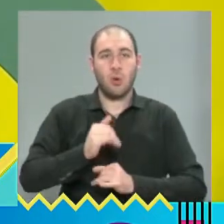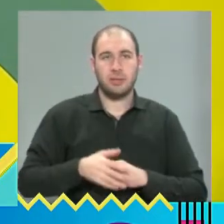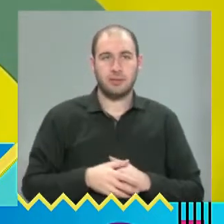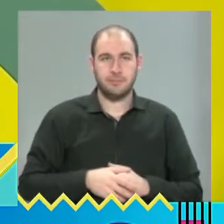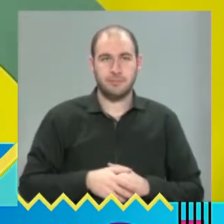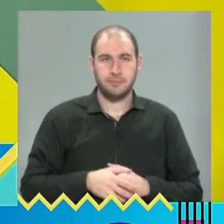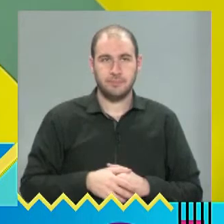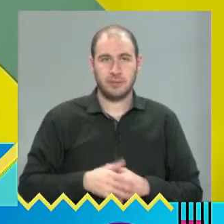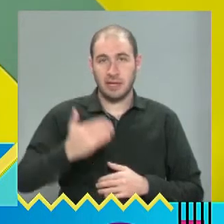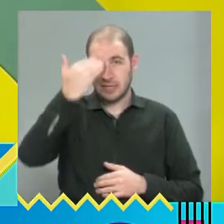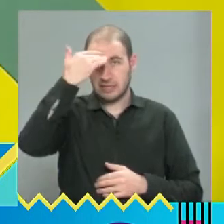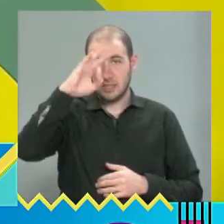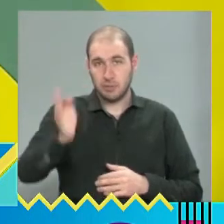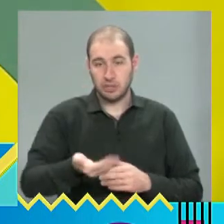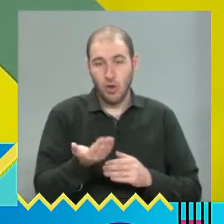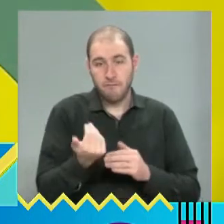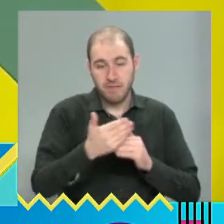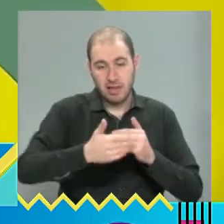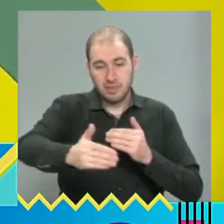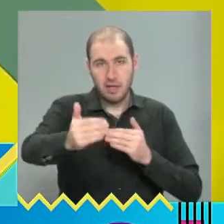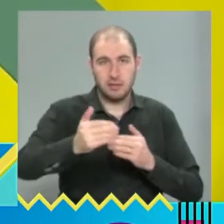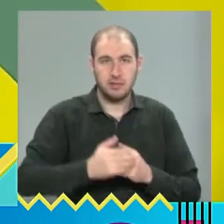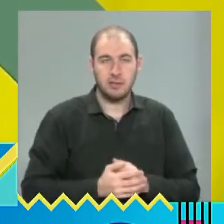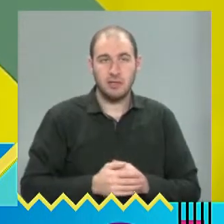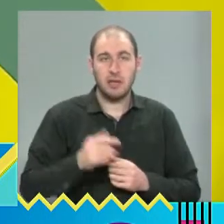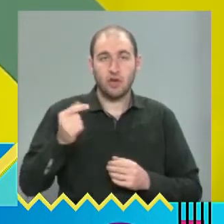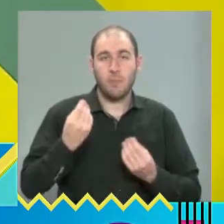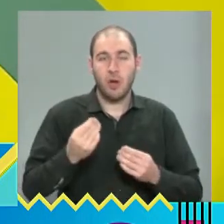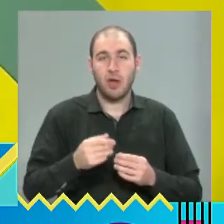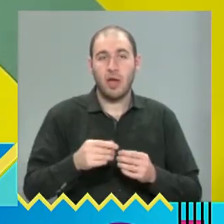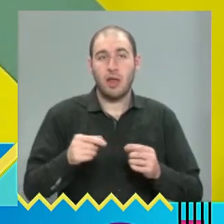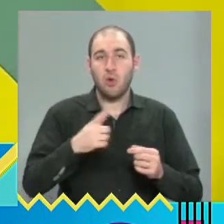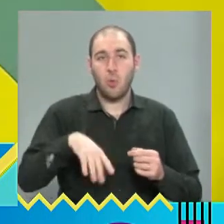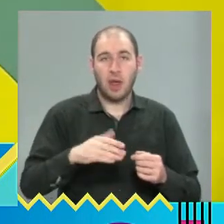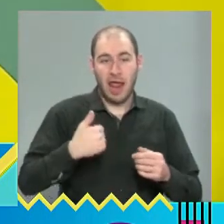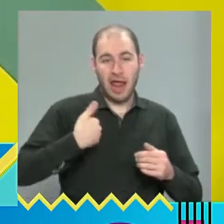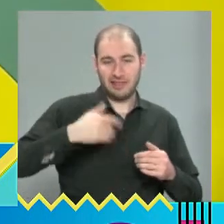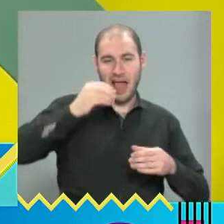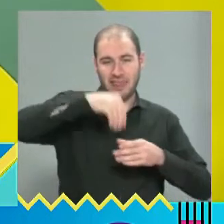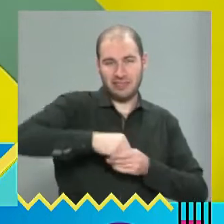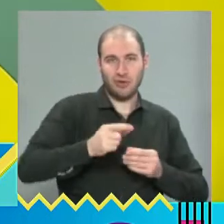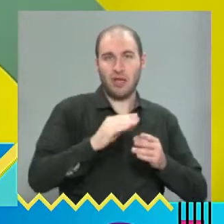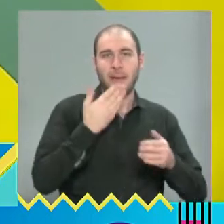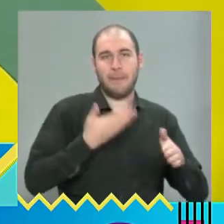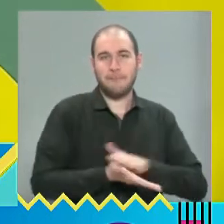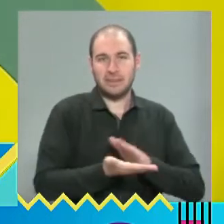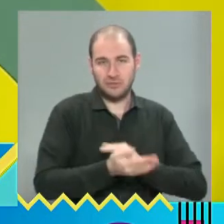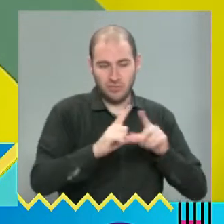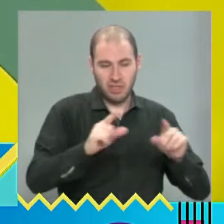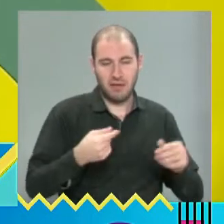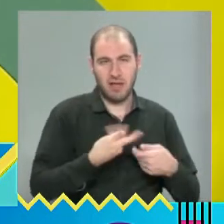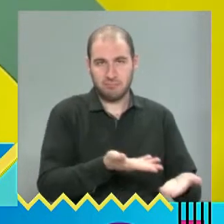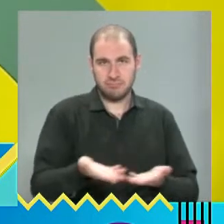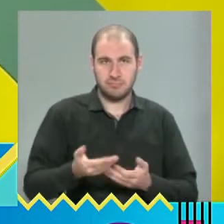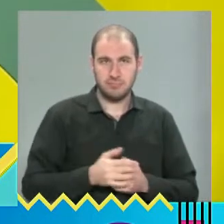que el 15% restante va a cubrirlo con emisiones en el mercado doméstico. Esto es en Argentina, con lo